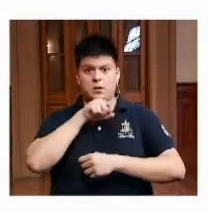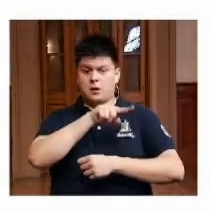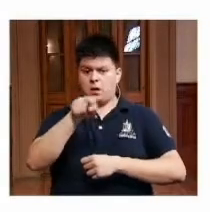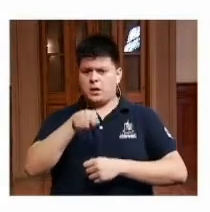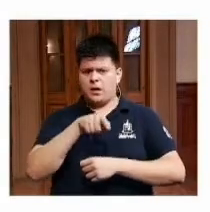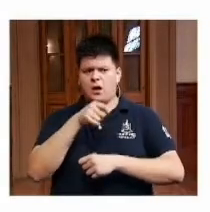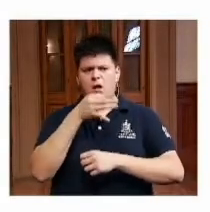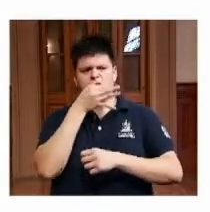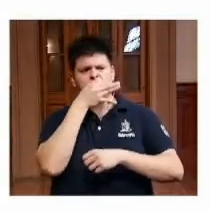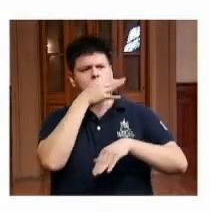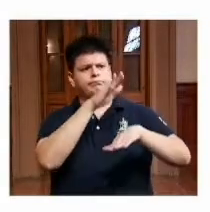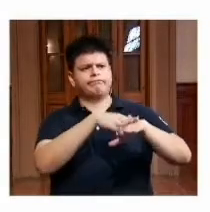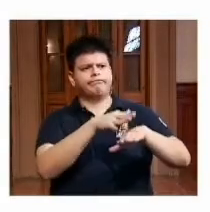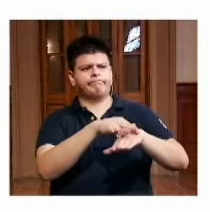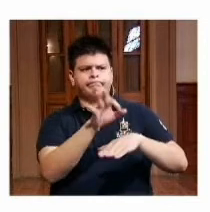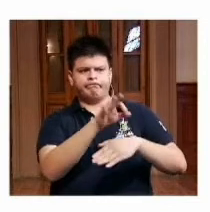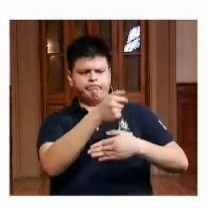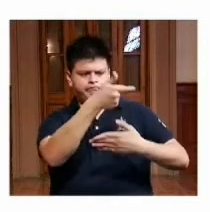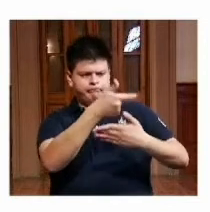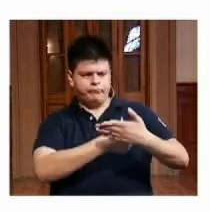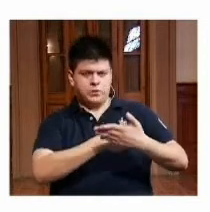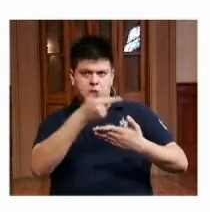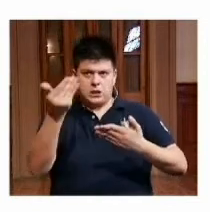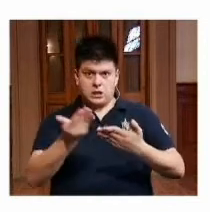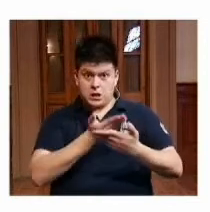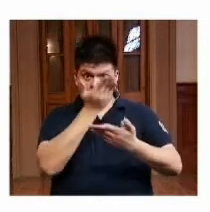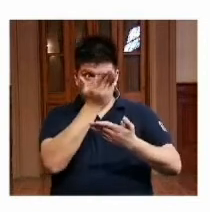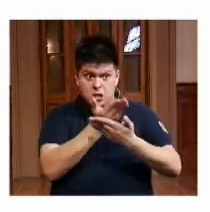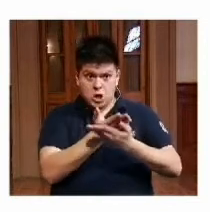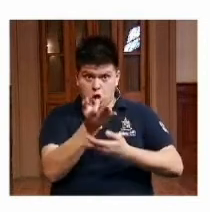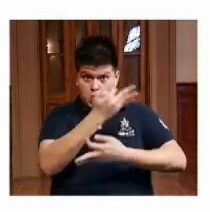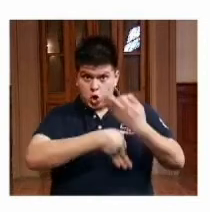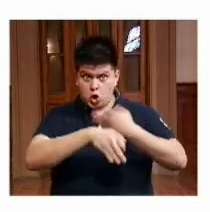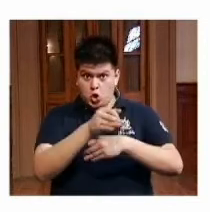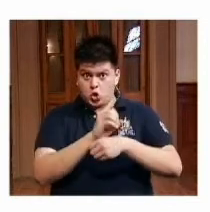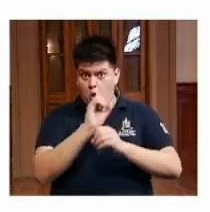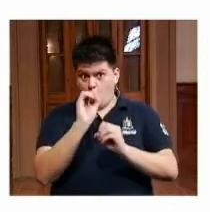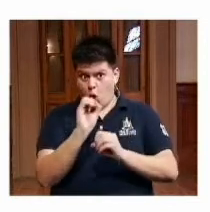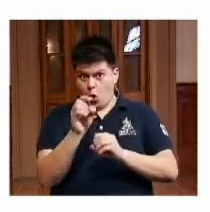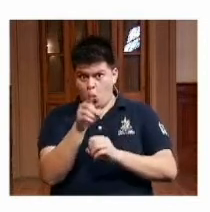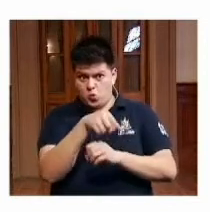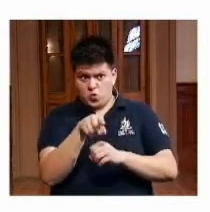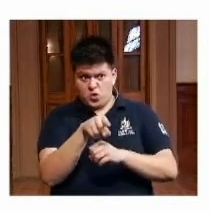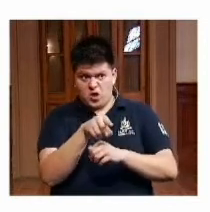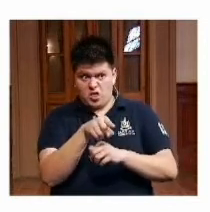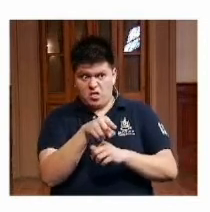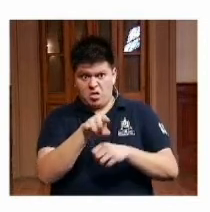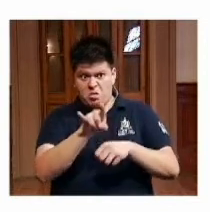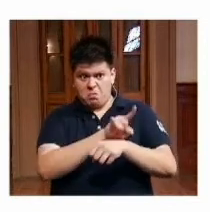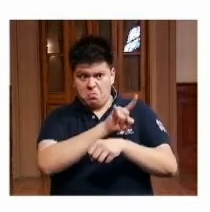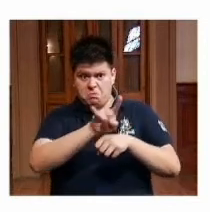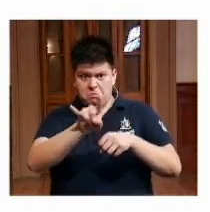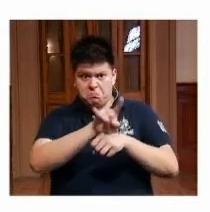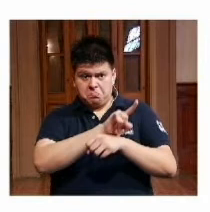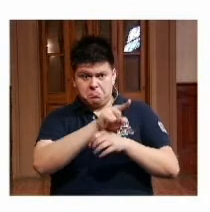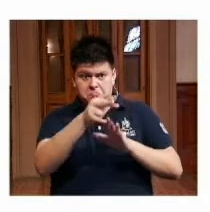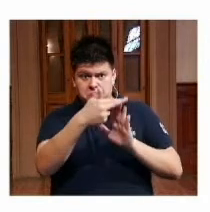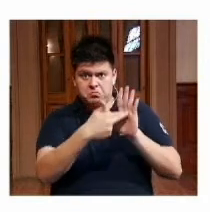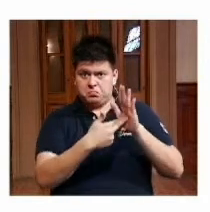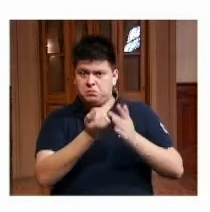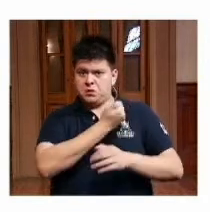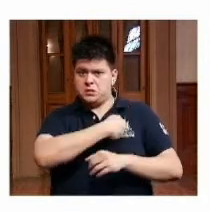que si no reúnen toda la papelería o que están incumpliendo las medidas sanitarias adecuadas